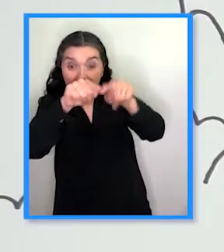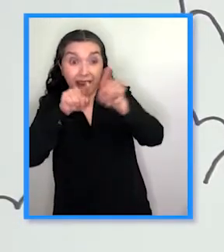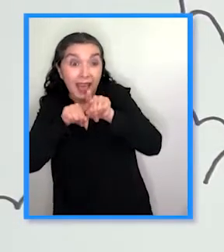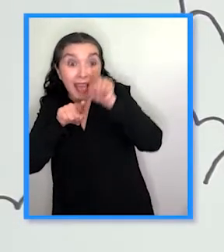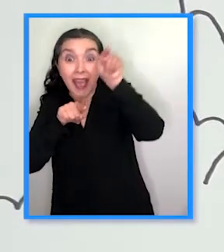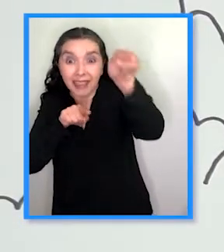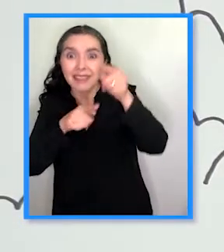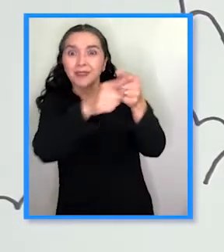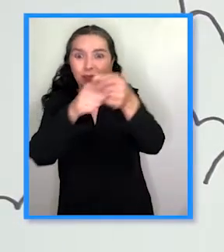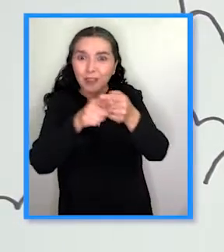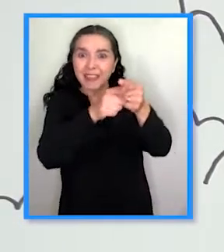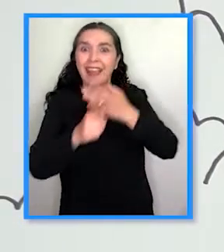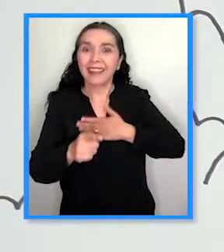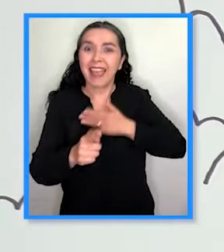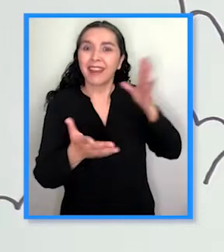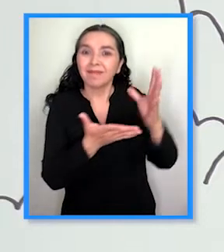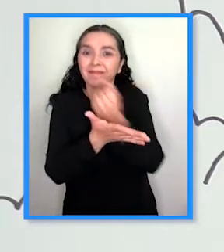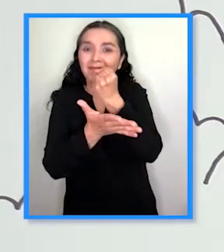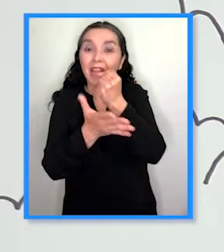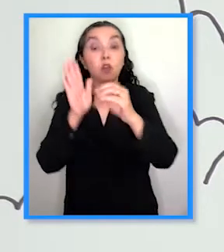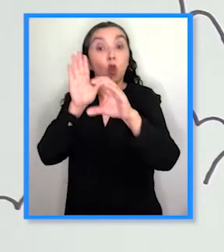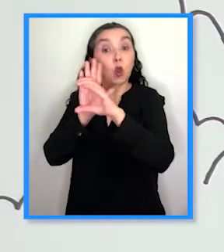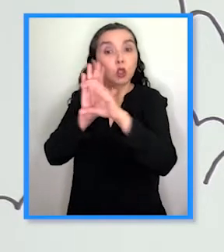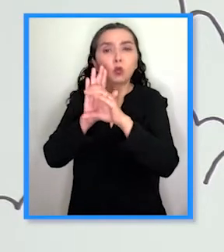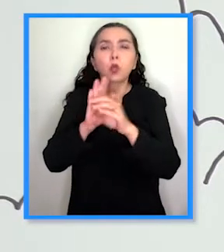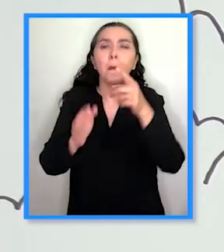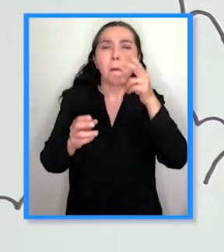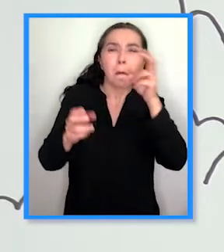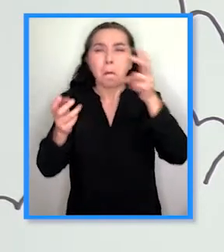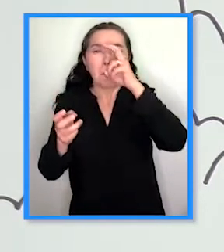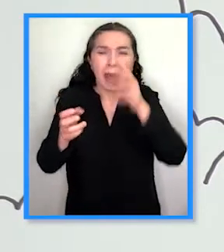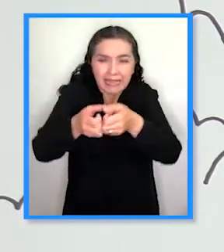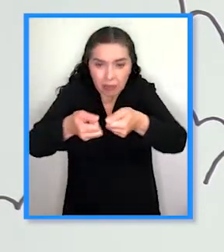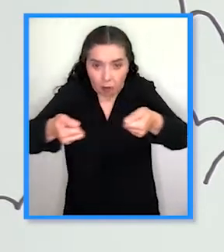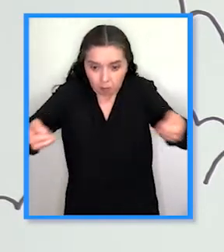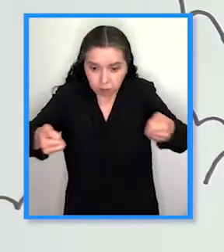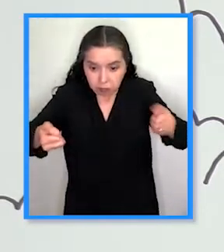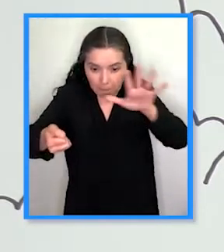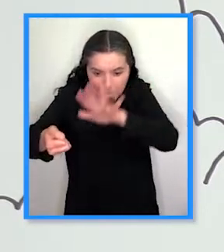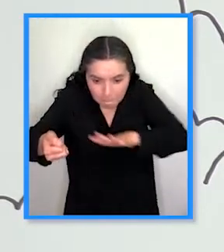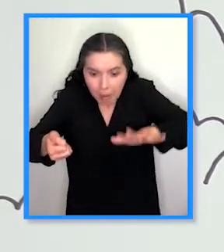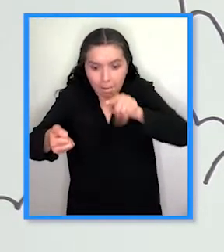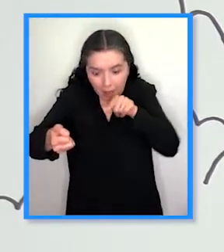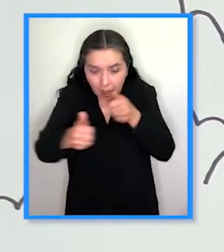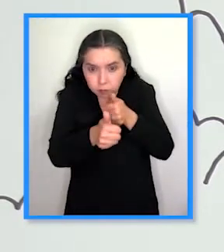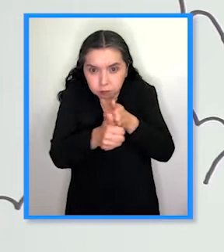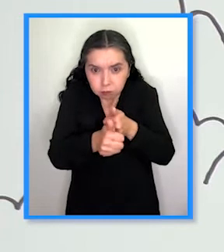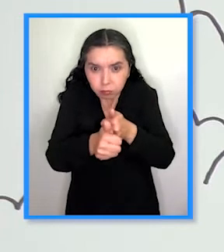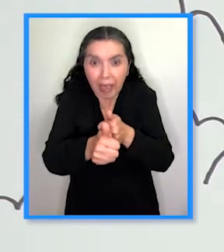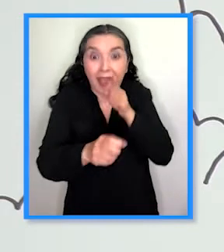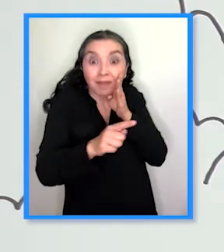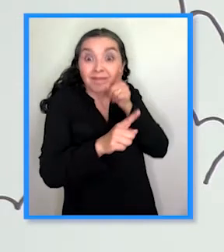decidido construir. La Constitución sería como la carta de navegación que orientará el viaje del barco hasta llegar al puerto que tanto ha